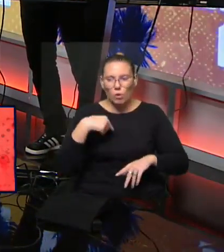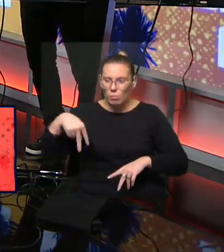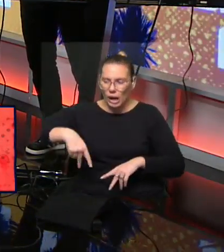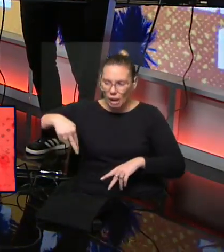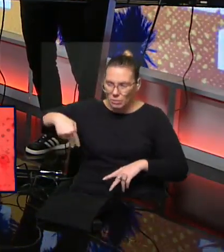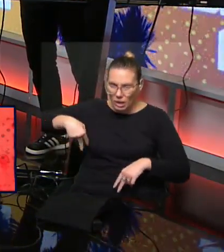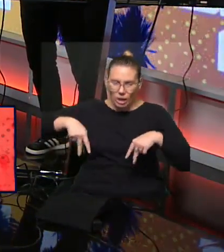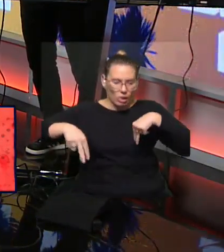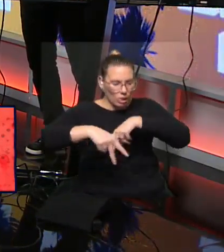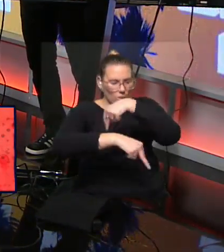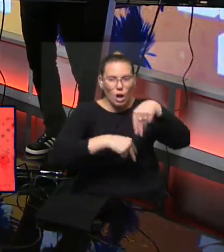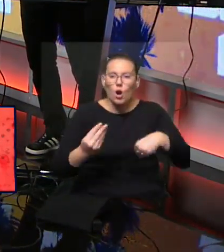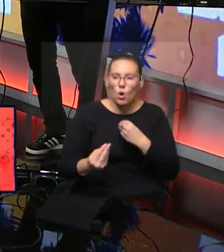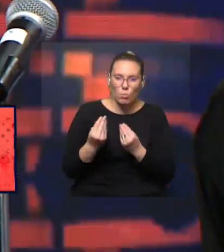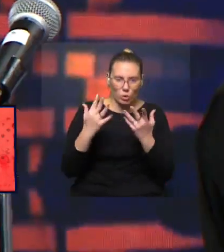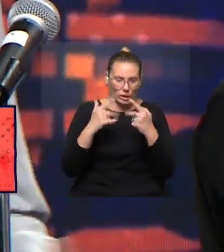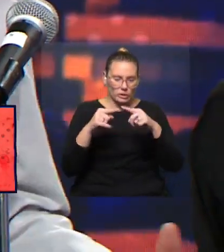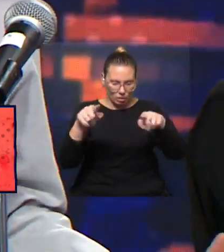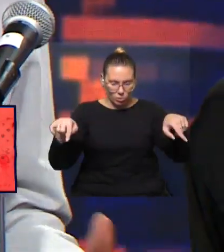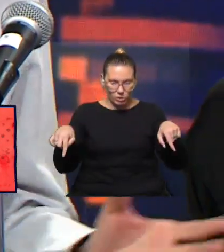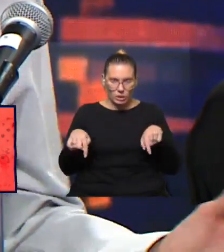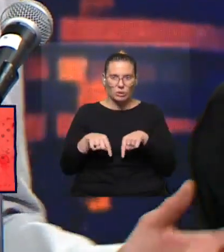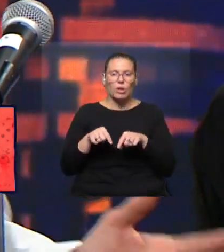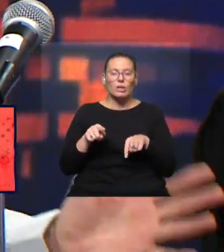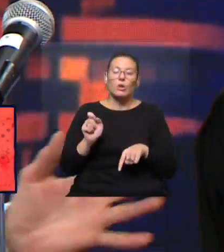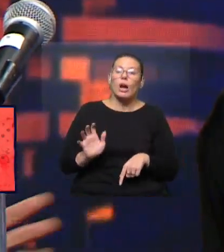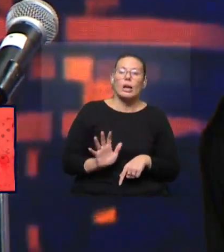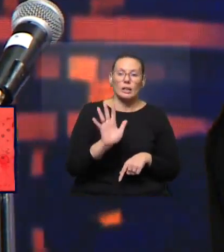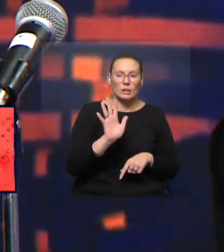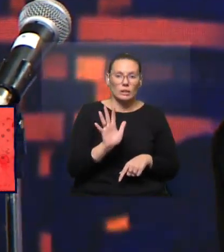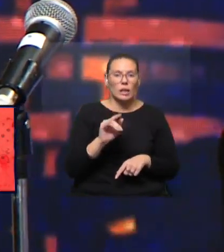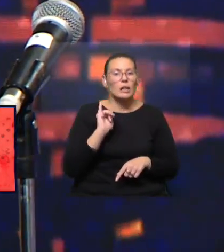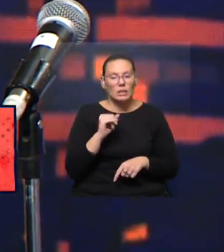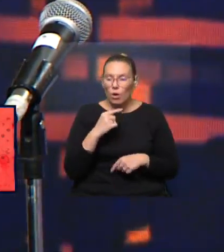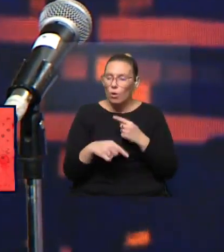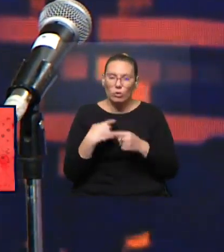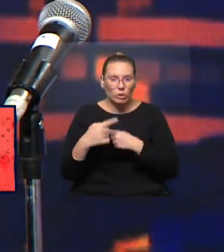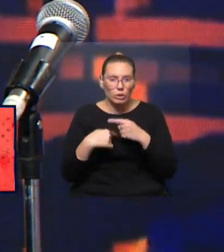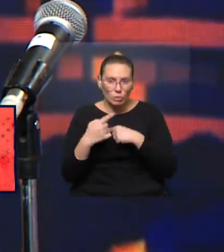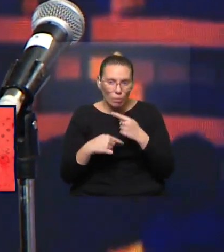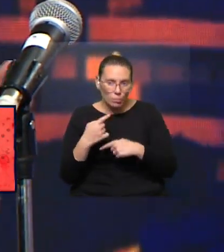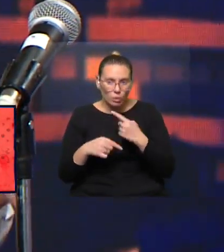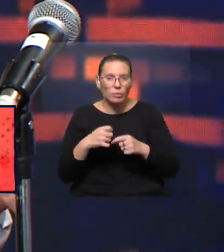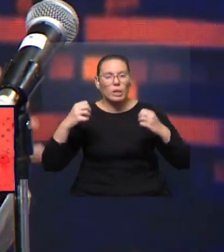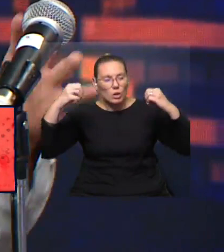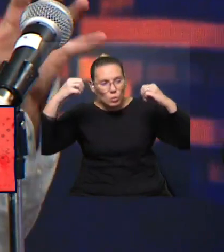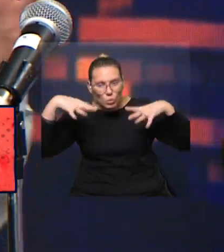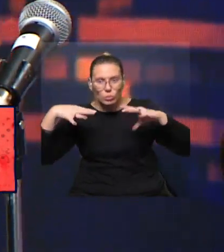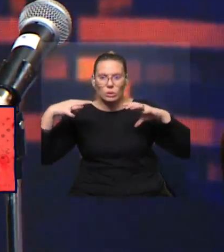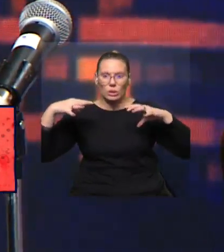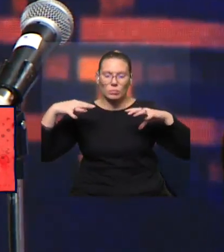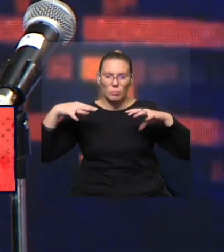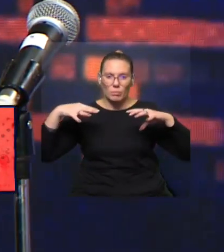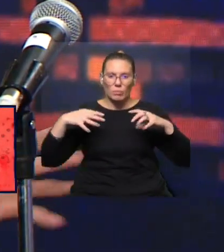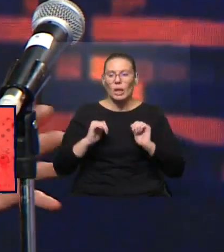caminar para atrás como mete acá y eso es una característica que sí la mantenemos y bueno vamos a tratar que las luces